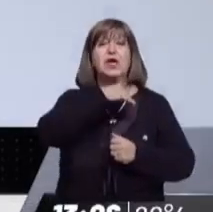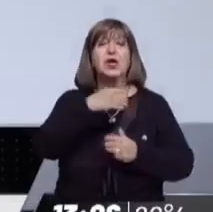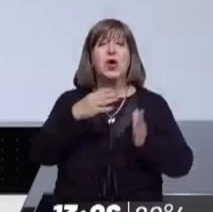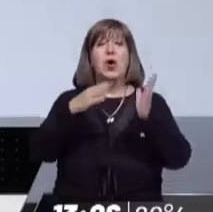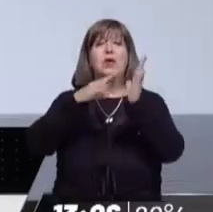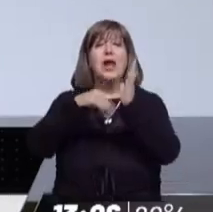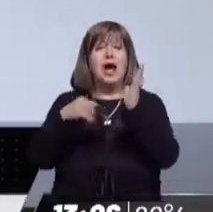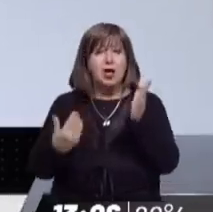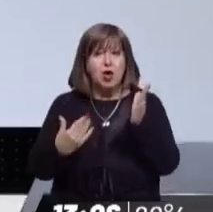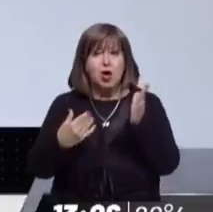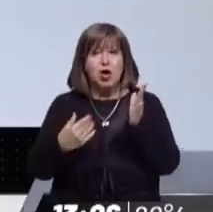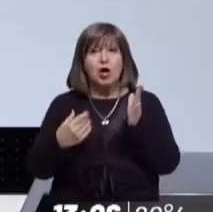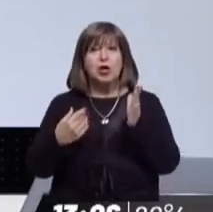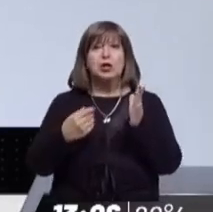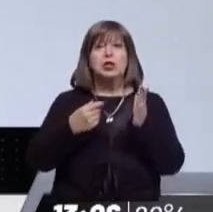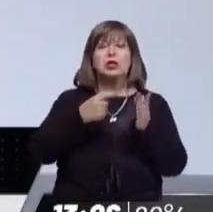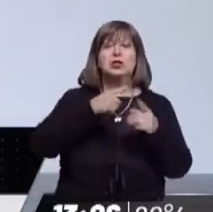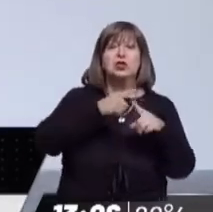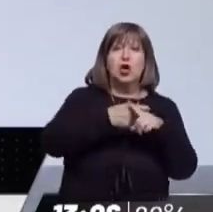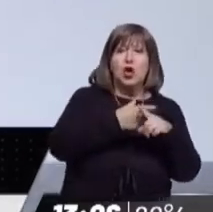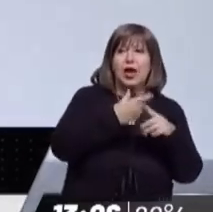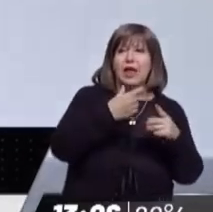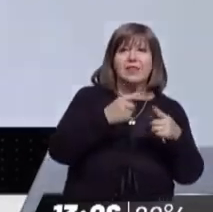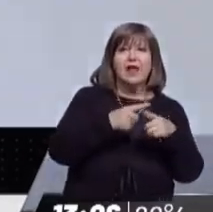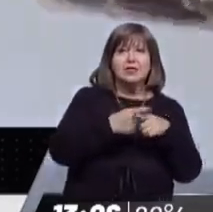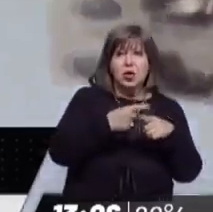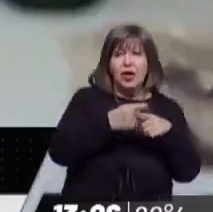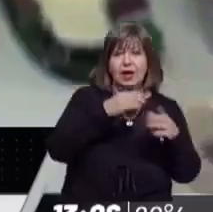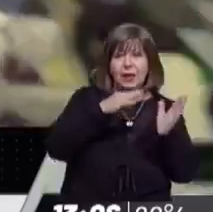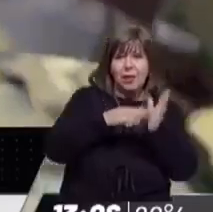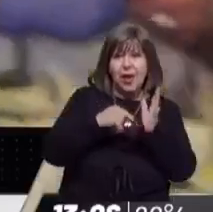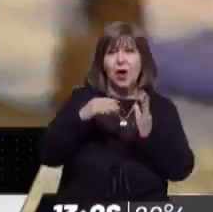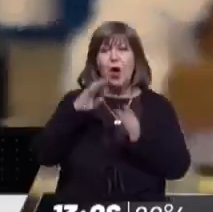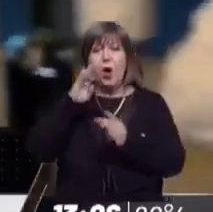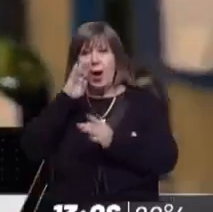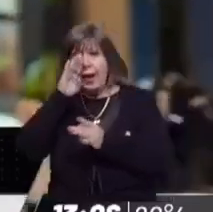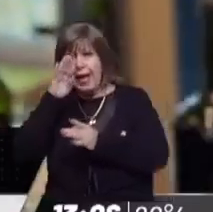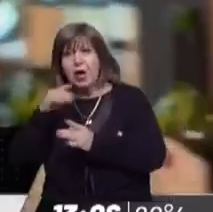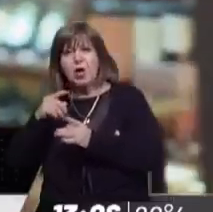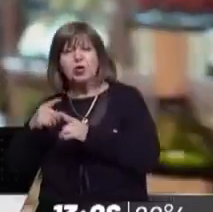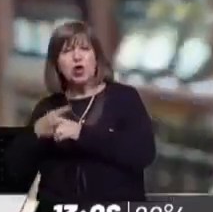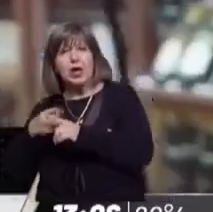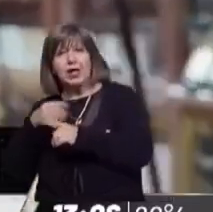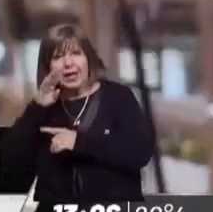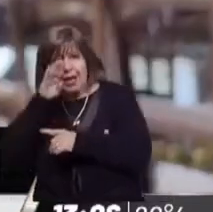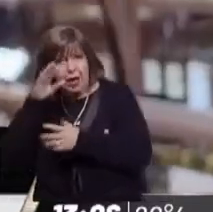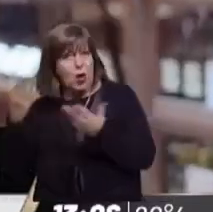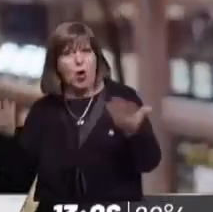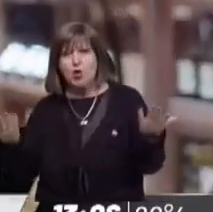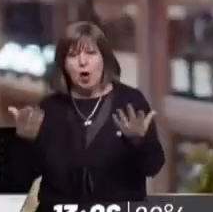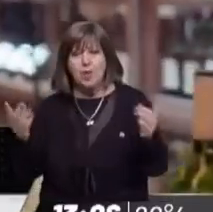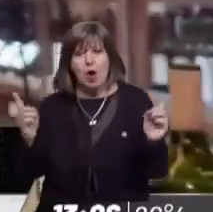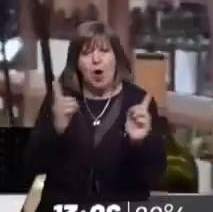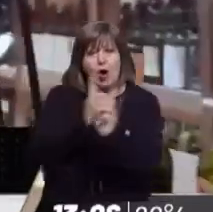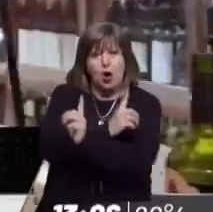Sí. Con chocolate blanco. ¿Vino tinto sí. con chocolate negro o se puede intercambiar?